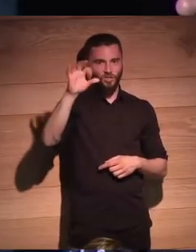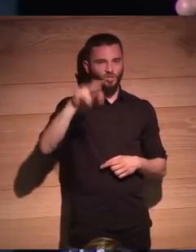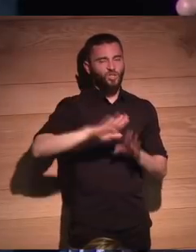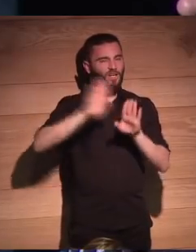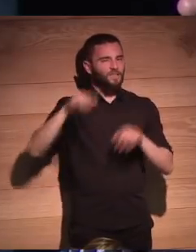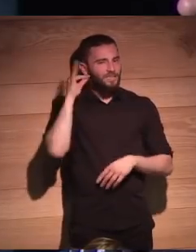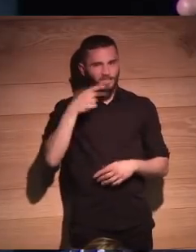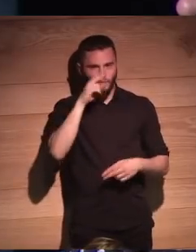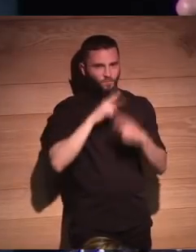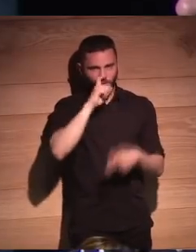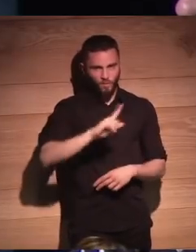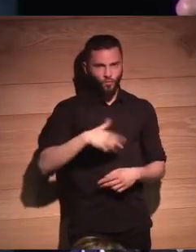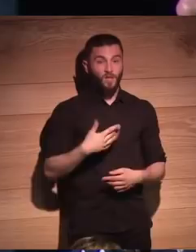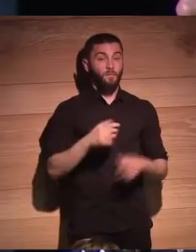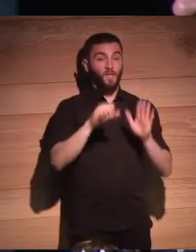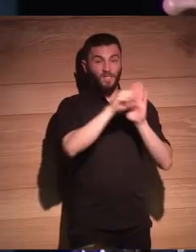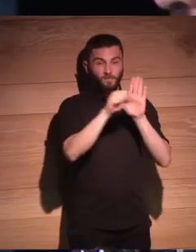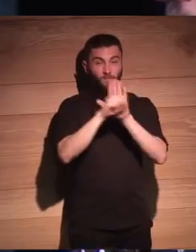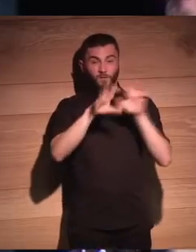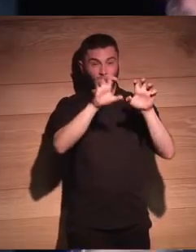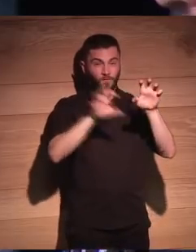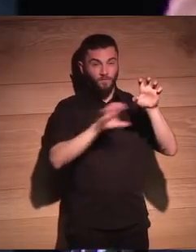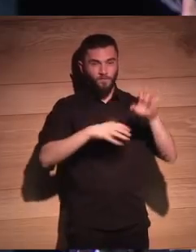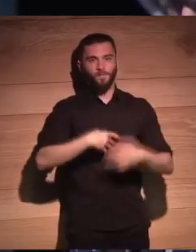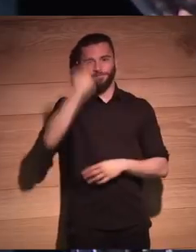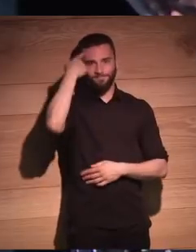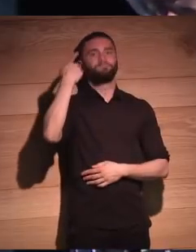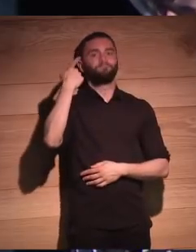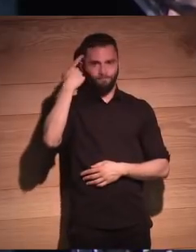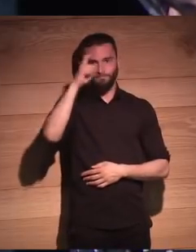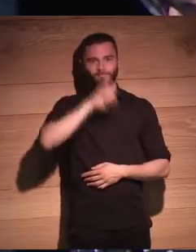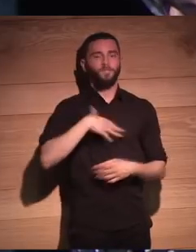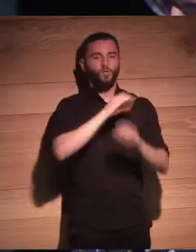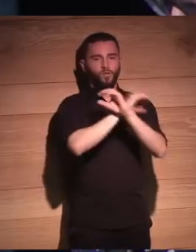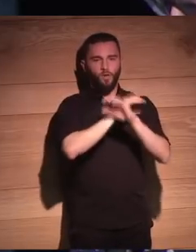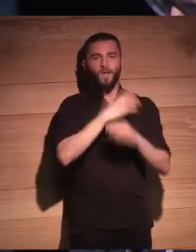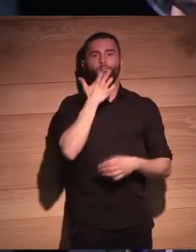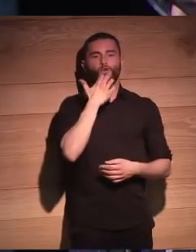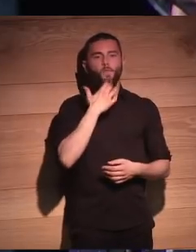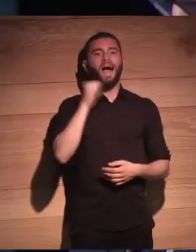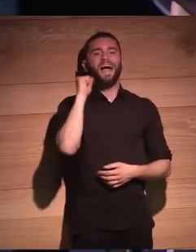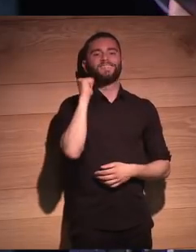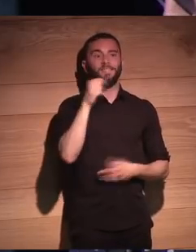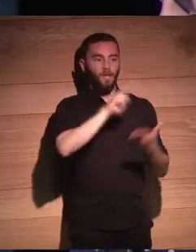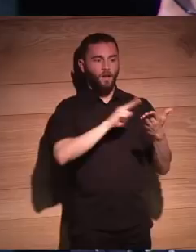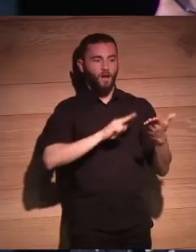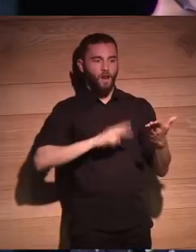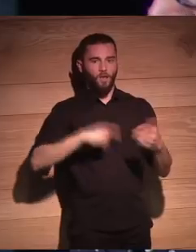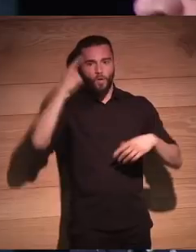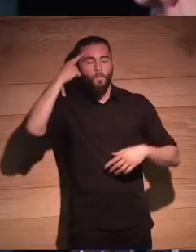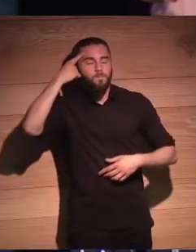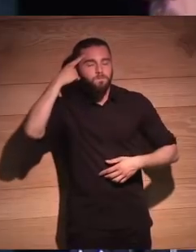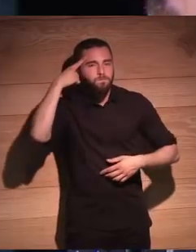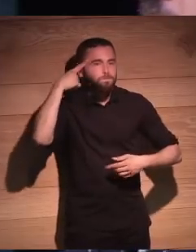me marcó muchísimo. Y con los cómics también. Me acuerdo cuando leí La broma asesina, que a mí me explotó la cabeza. No